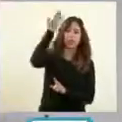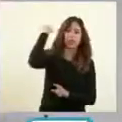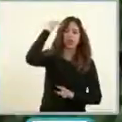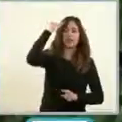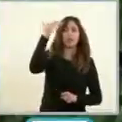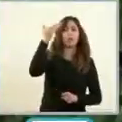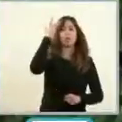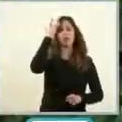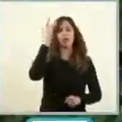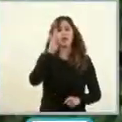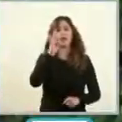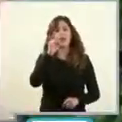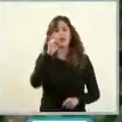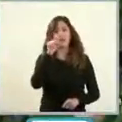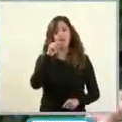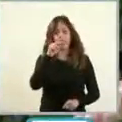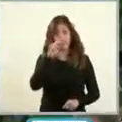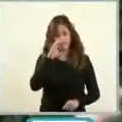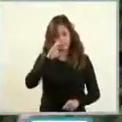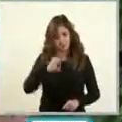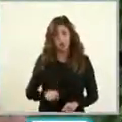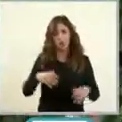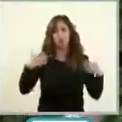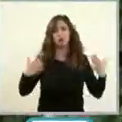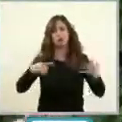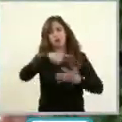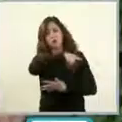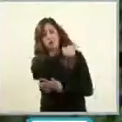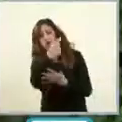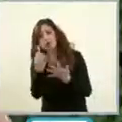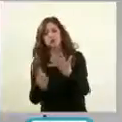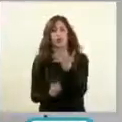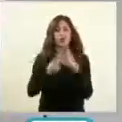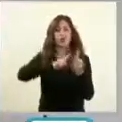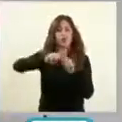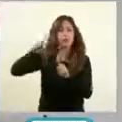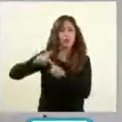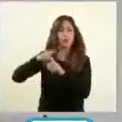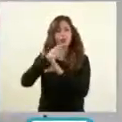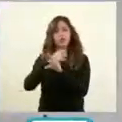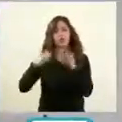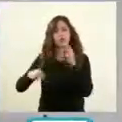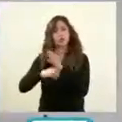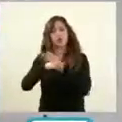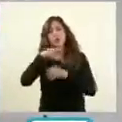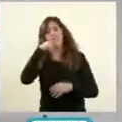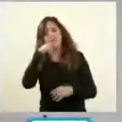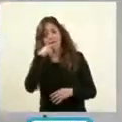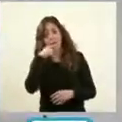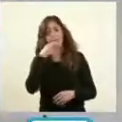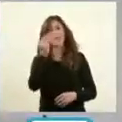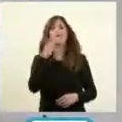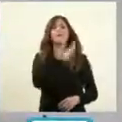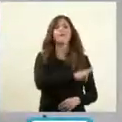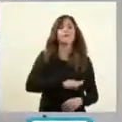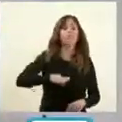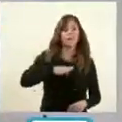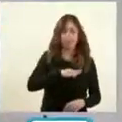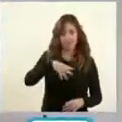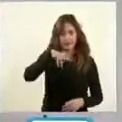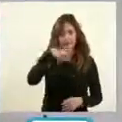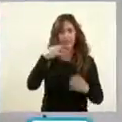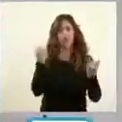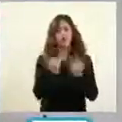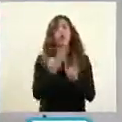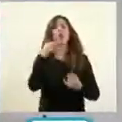Y bueno, es todo un sincretismo cultural Pues feliz que hace Navidad, rica la Navidad. Moni. Feliz Navidad. Feliz Nochebuena pases también.